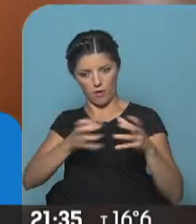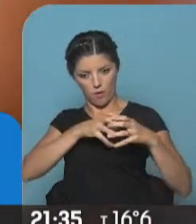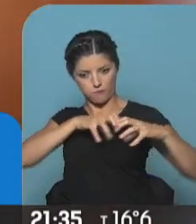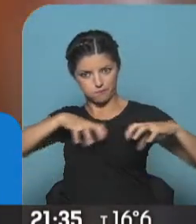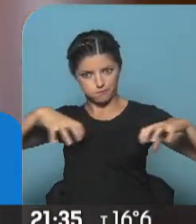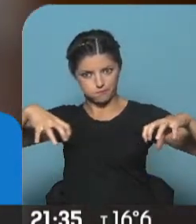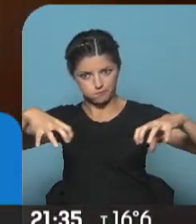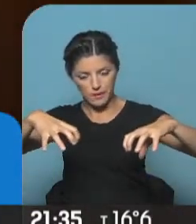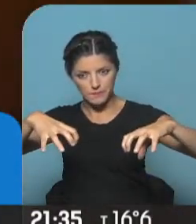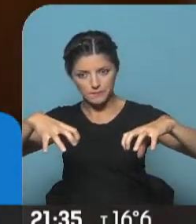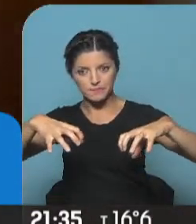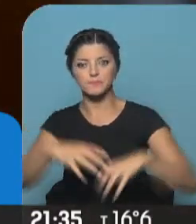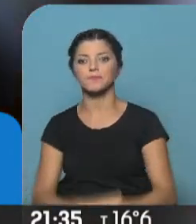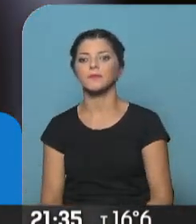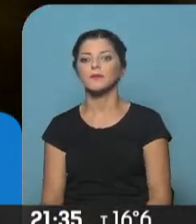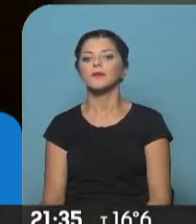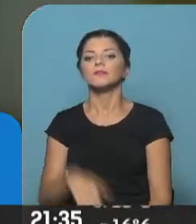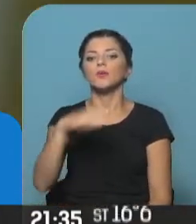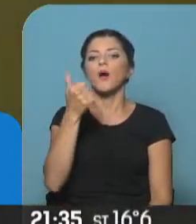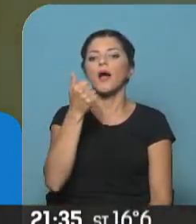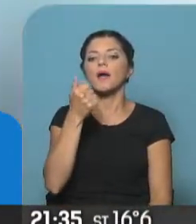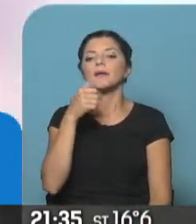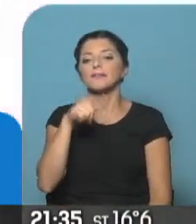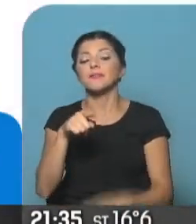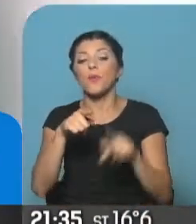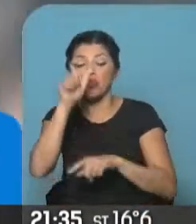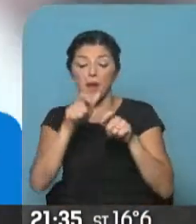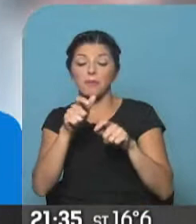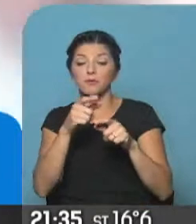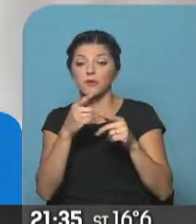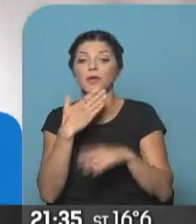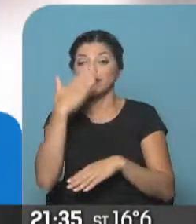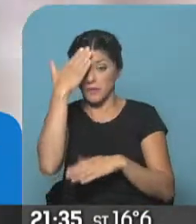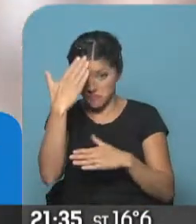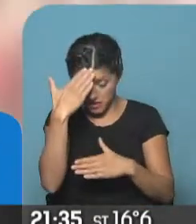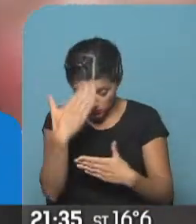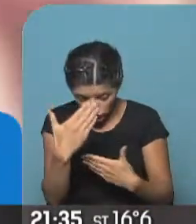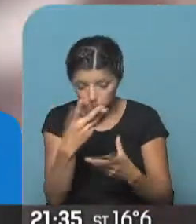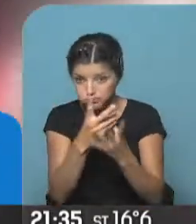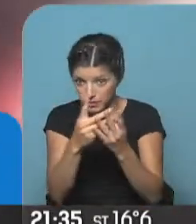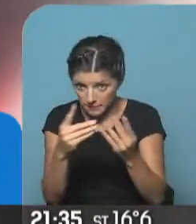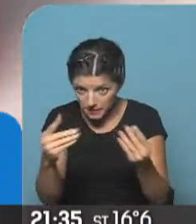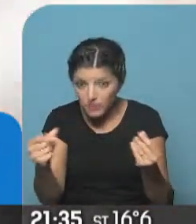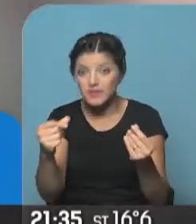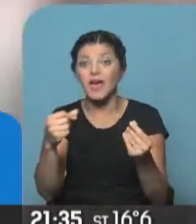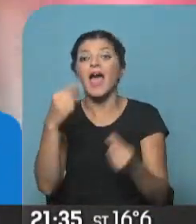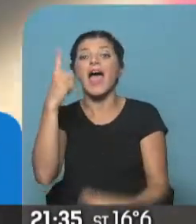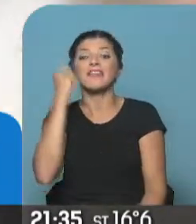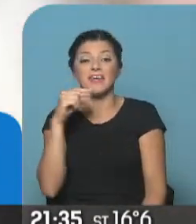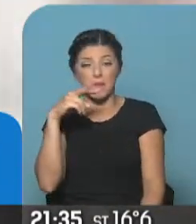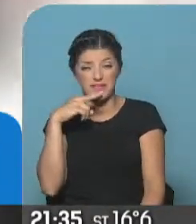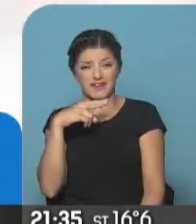Al-Rauda. Los hicieron estallar cuando salían los fieles del rezo del viernes, el día sagrado para los